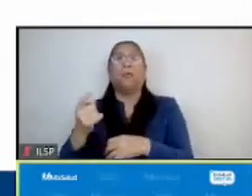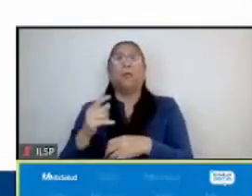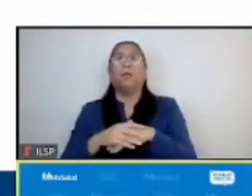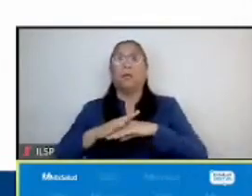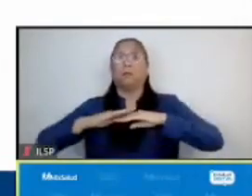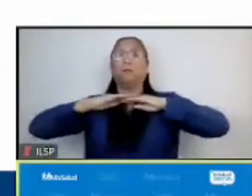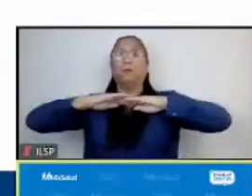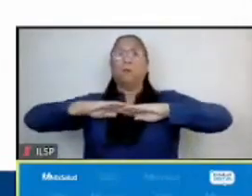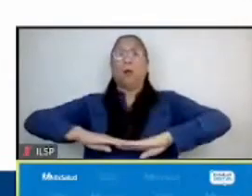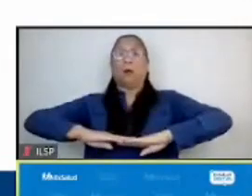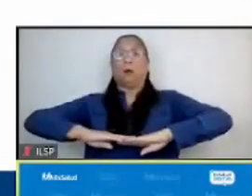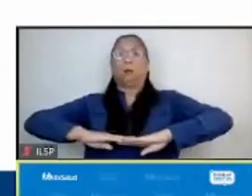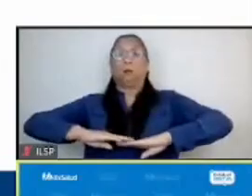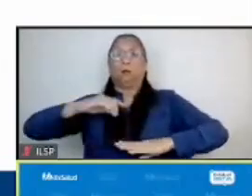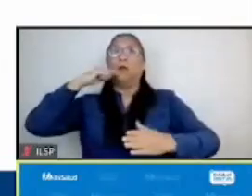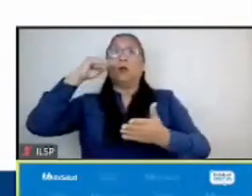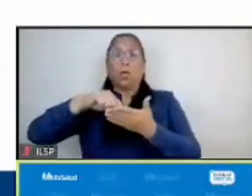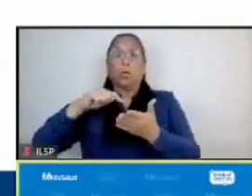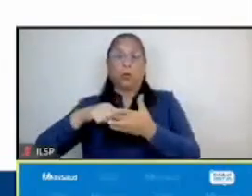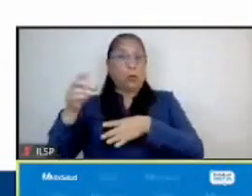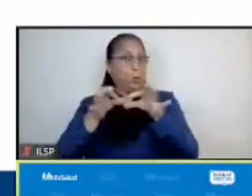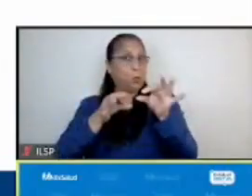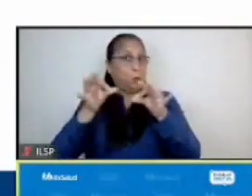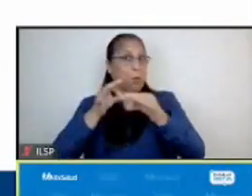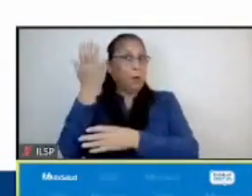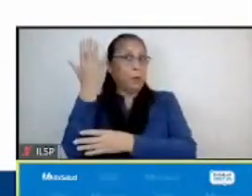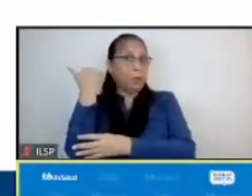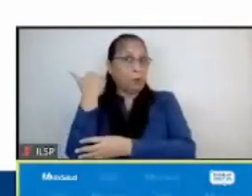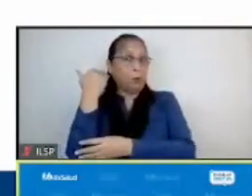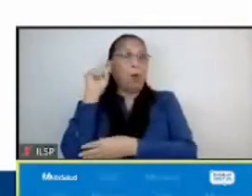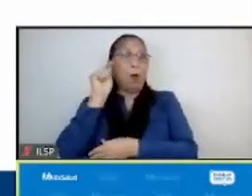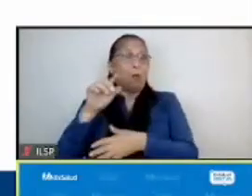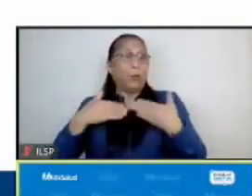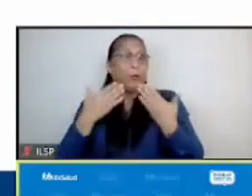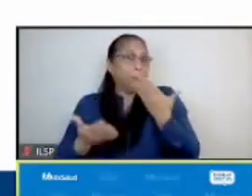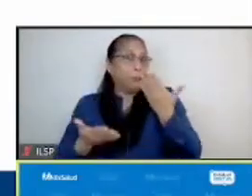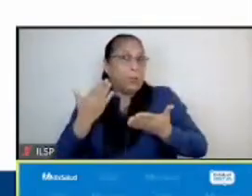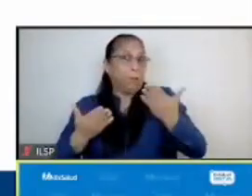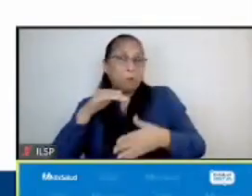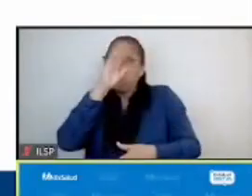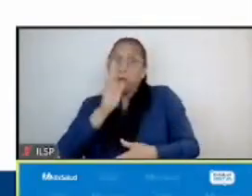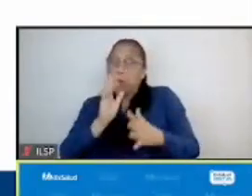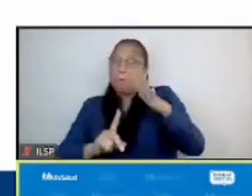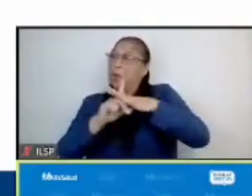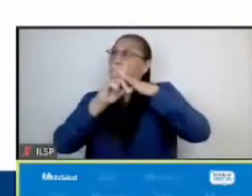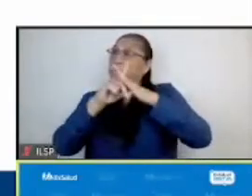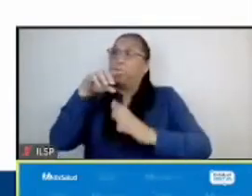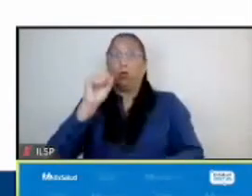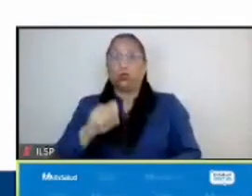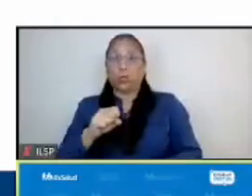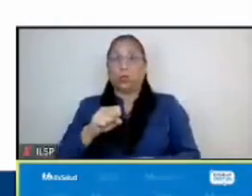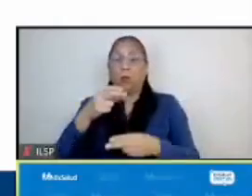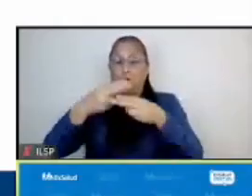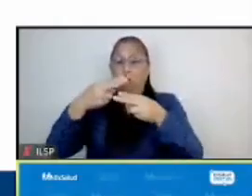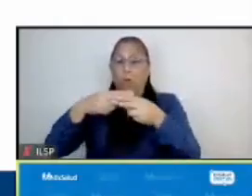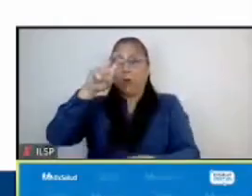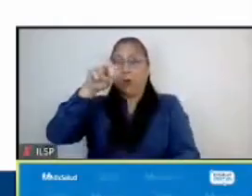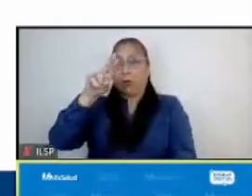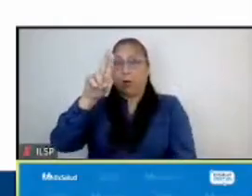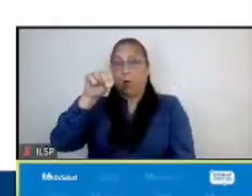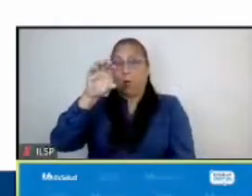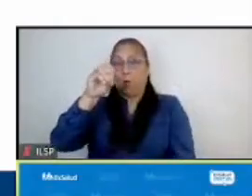baja es lo que le refería que a veces puede que uno tenga quizá o quizá nunca tenga en su vida, que es lo que es la neumonía. Cuando afecta la